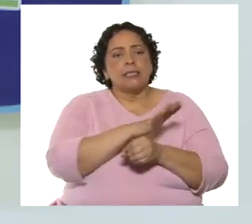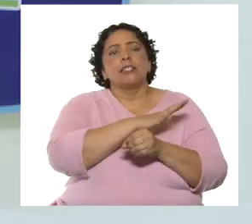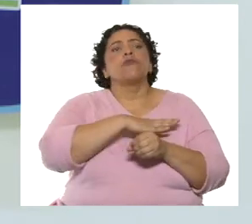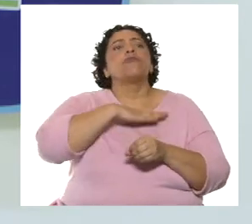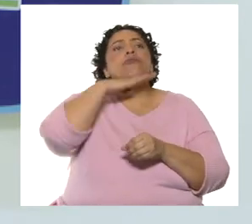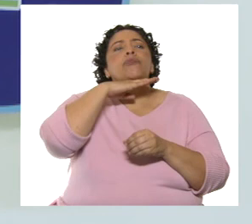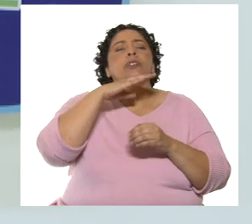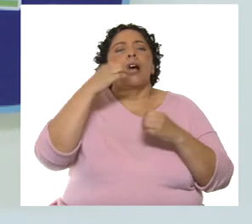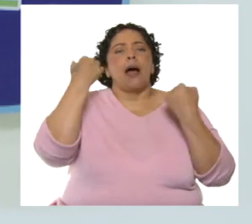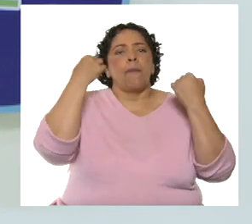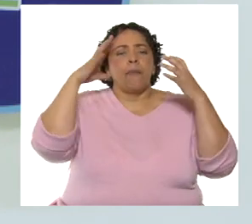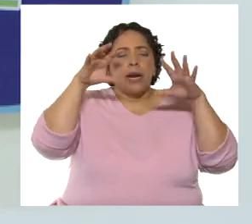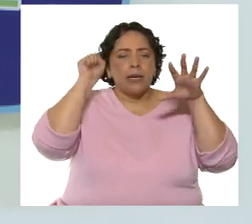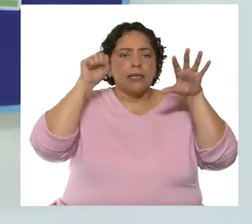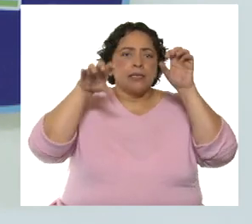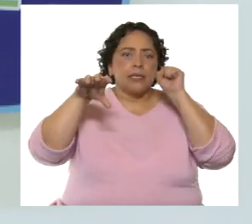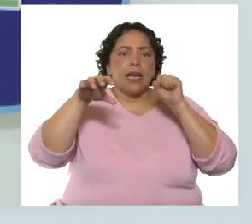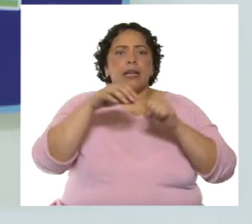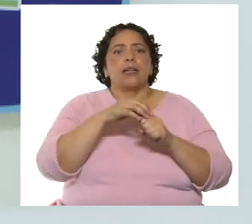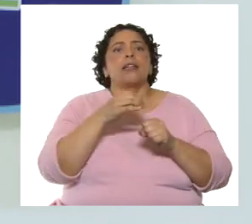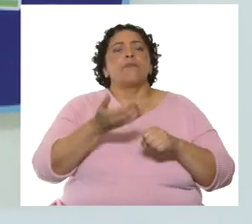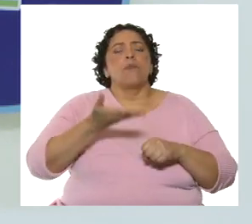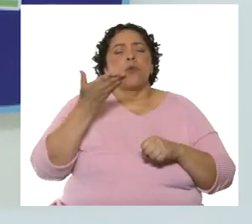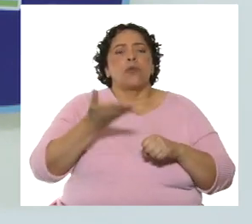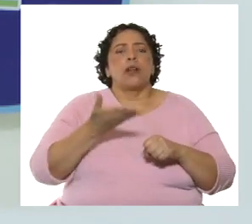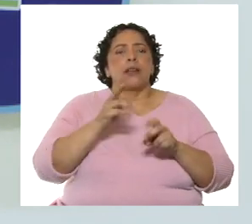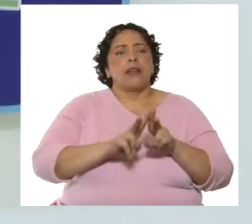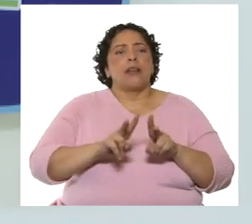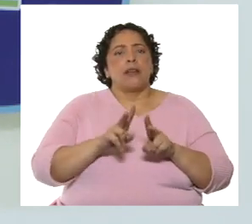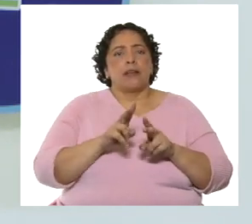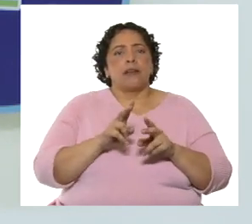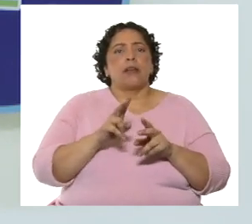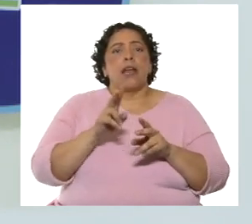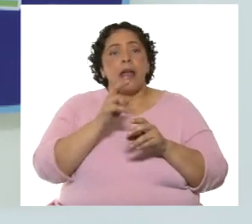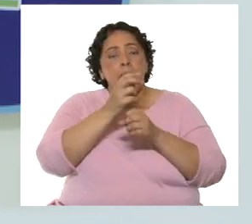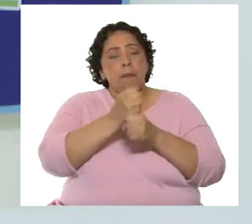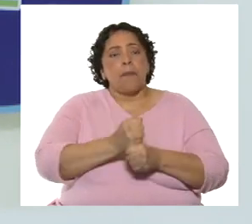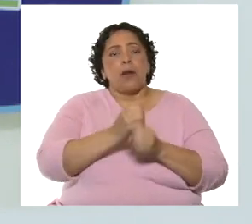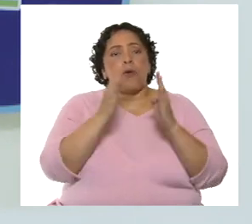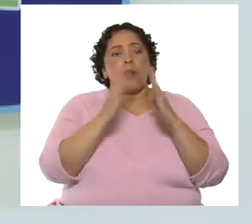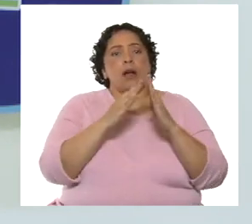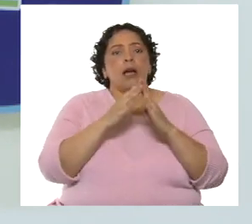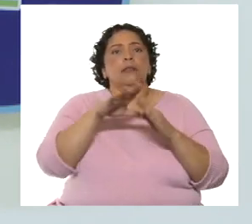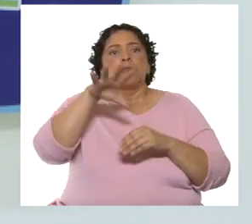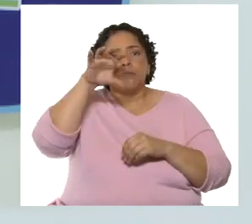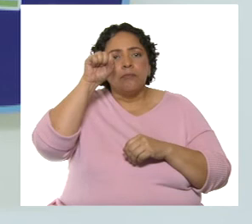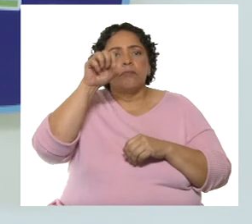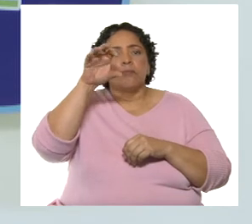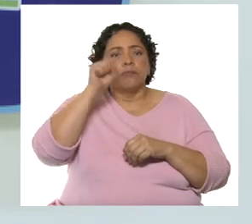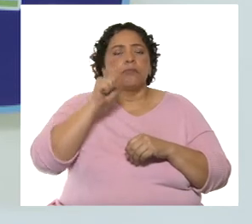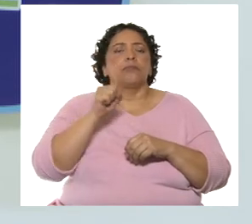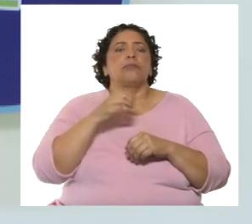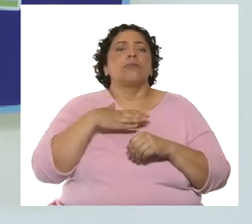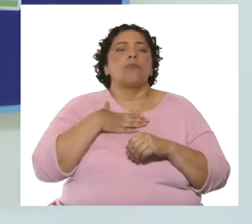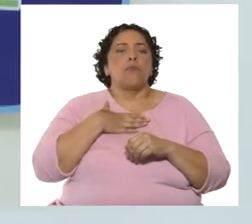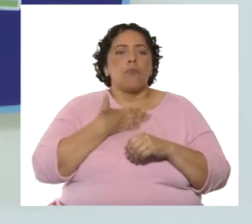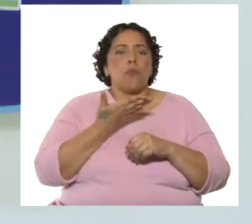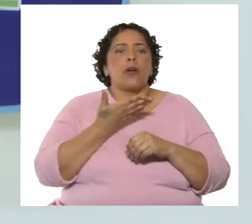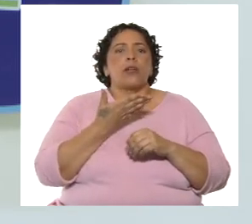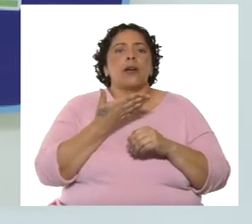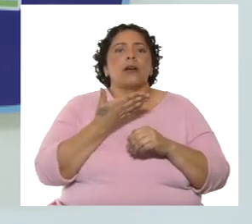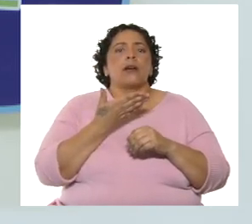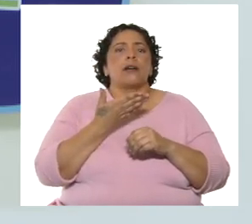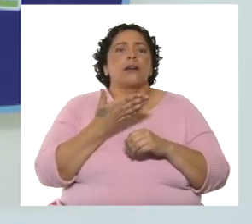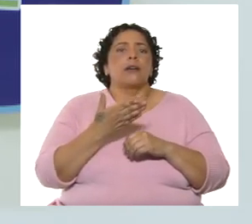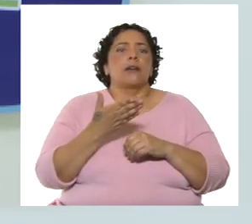aprendizajes significativos, aprendizajes valiosos, que espero que en casa los han tomado en cuenta, los tomen en cuenta para